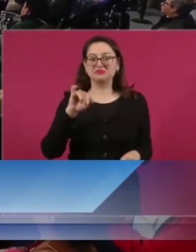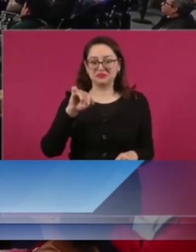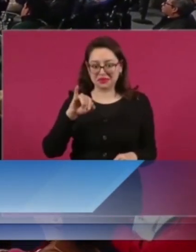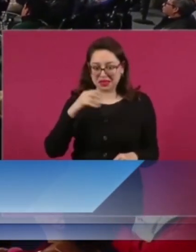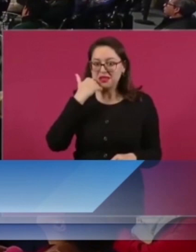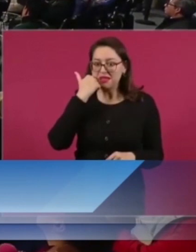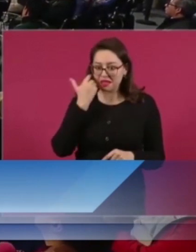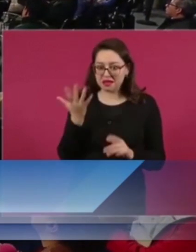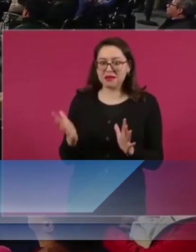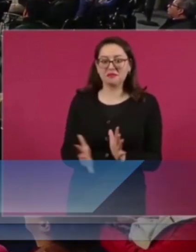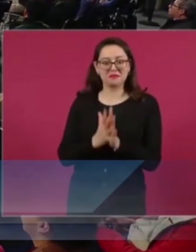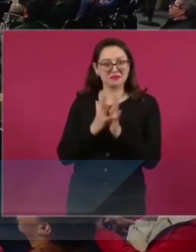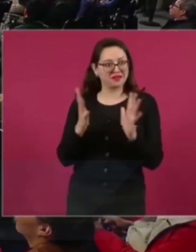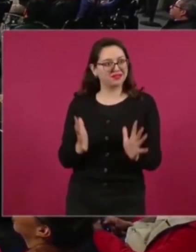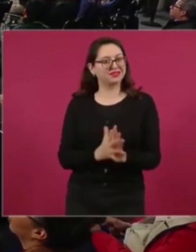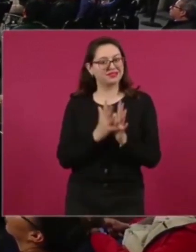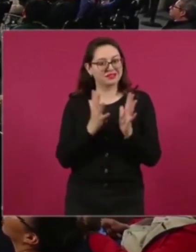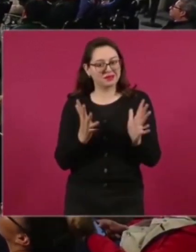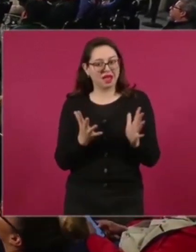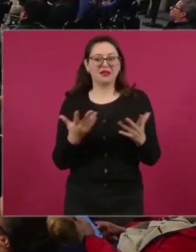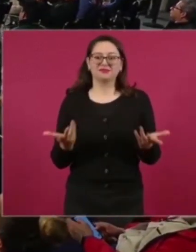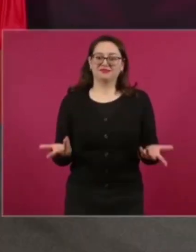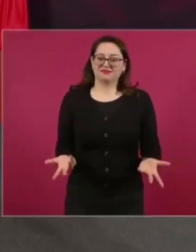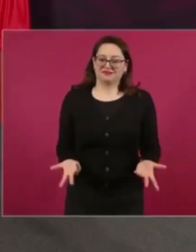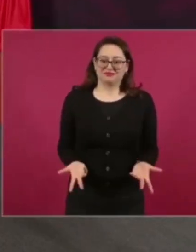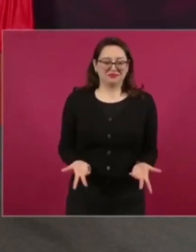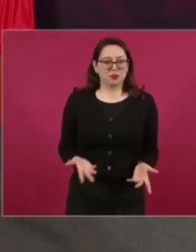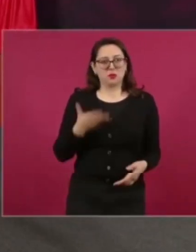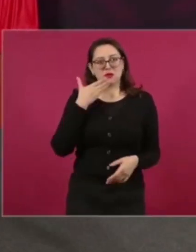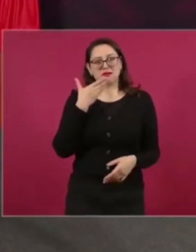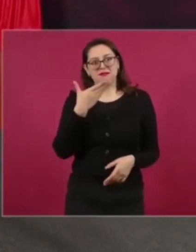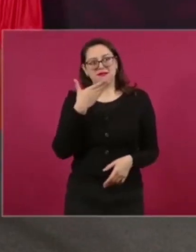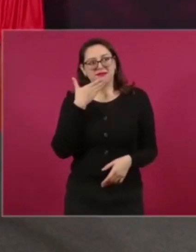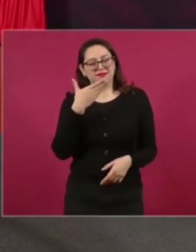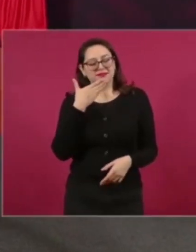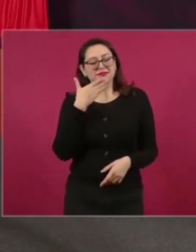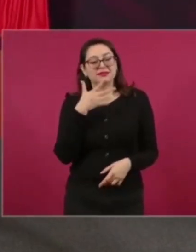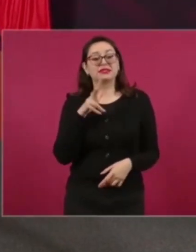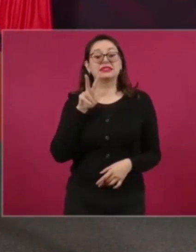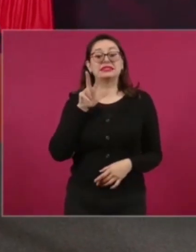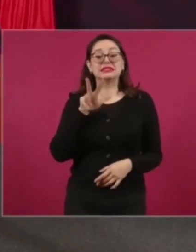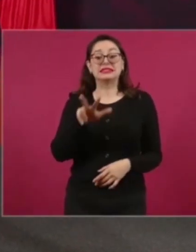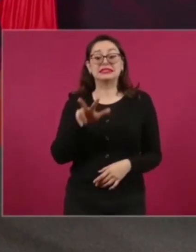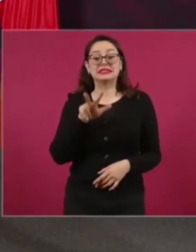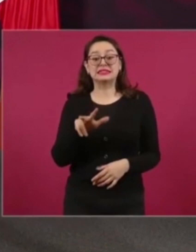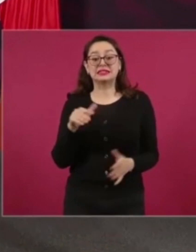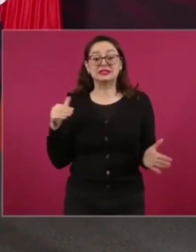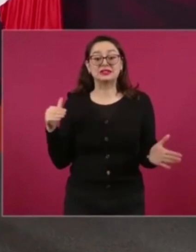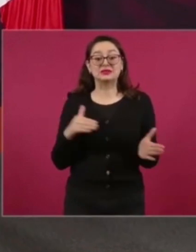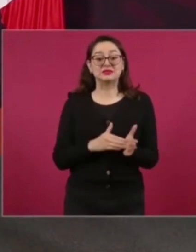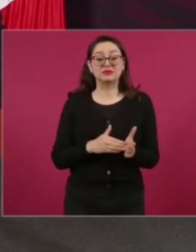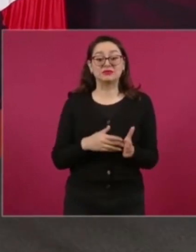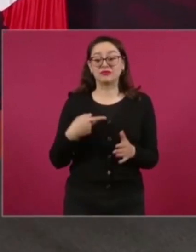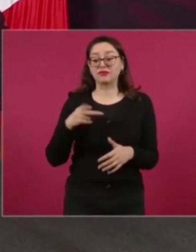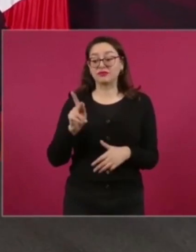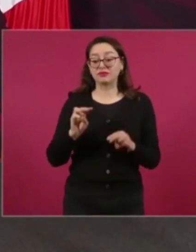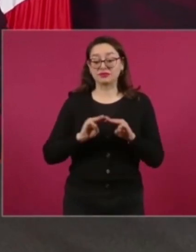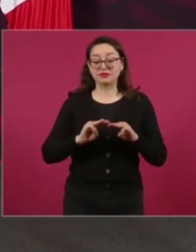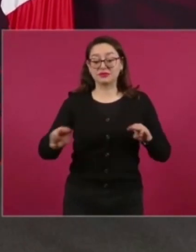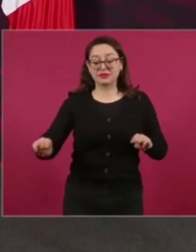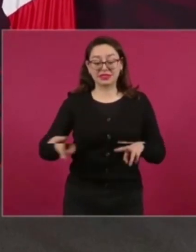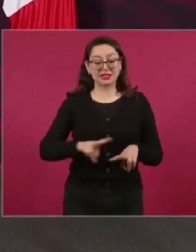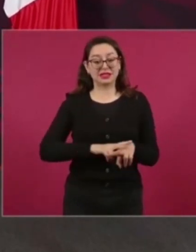son 18 mil kilómetros de derechos de vía,